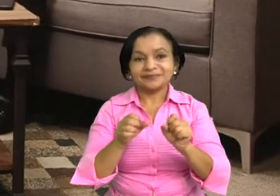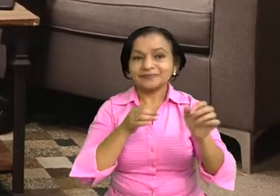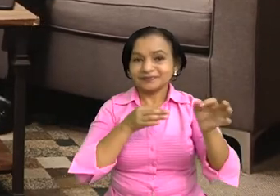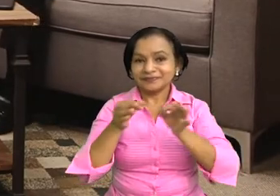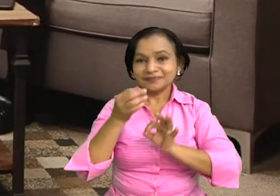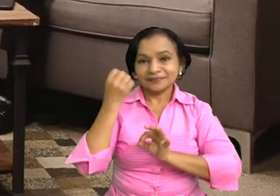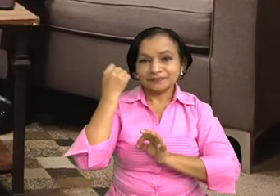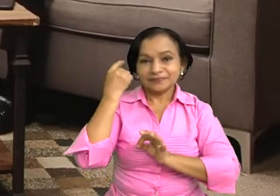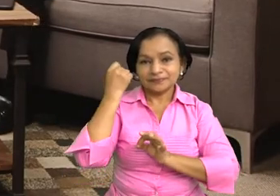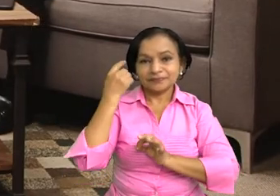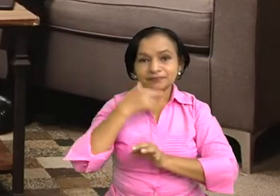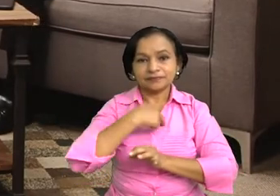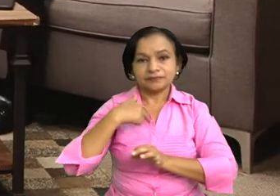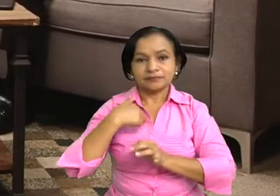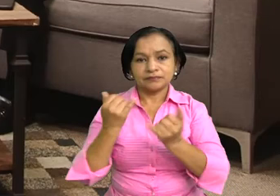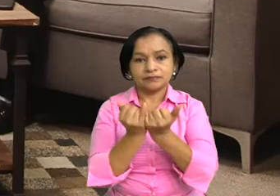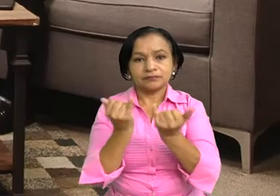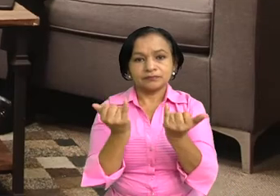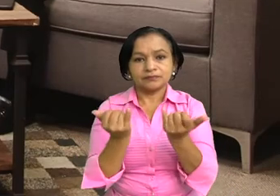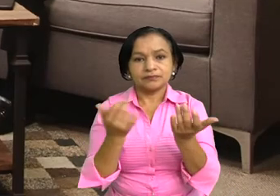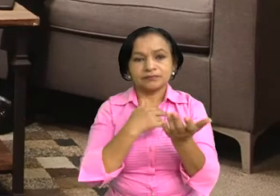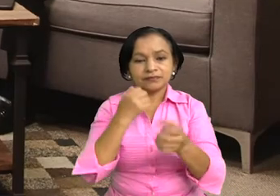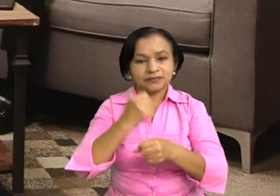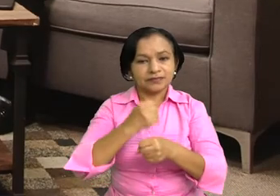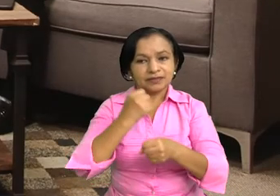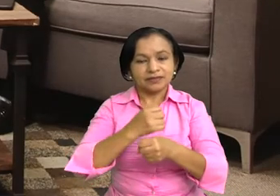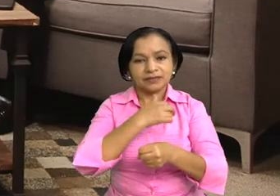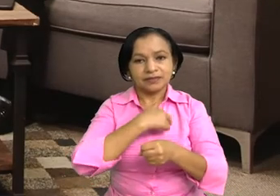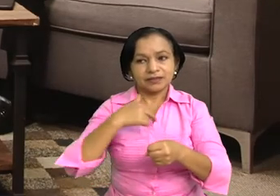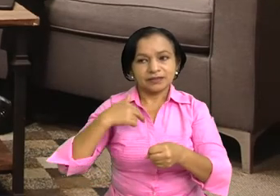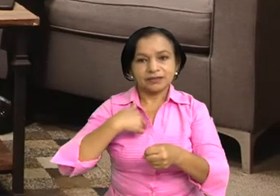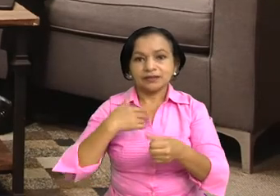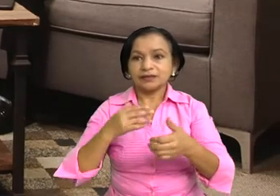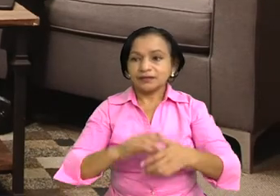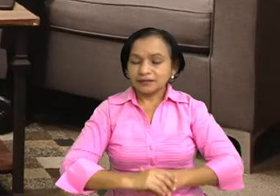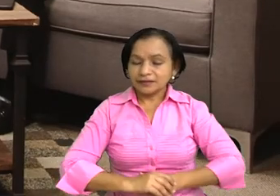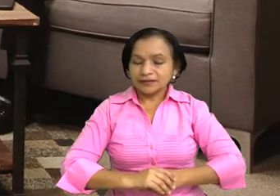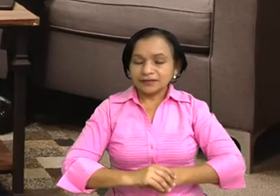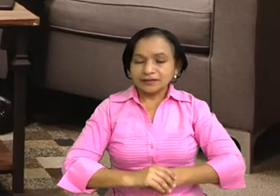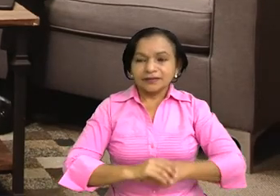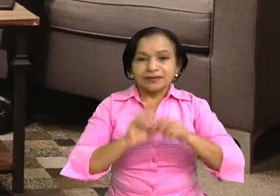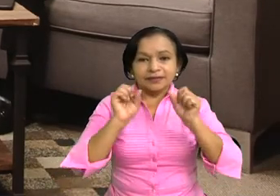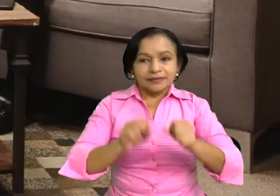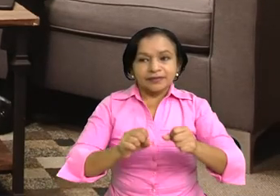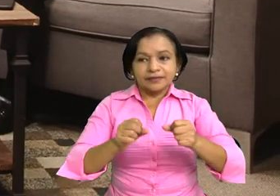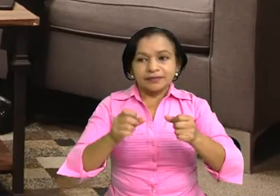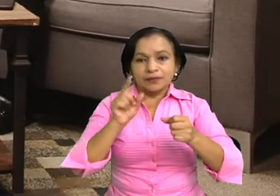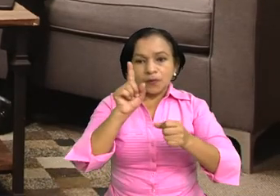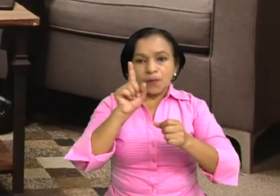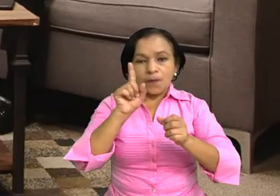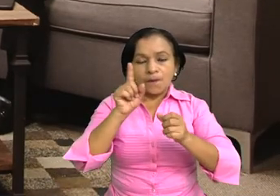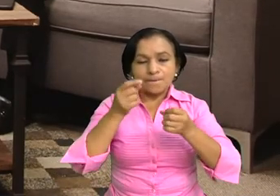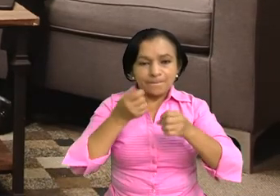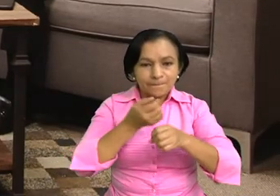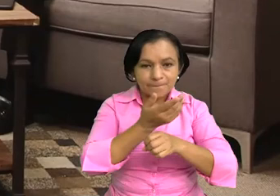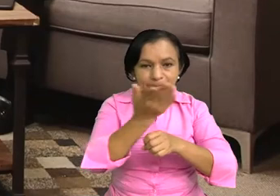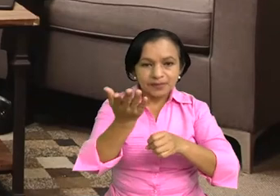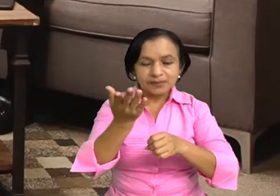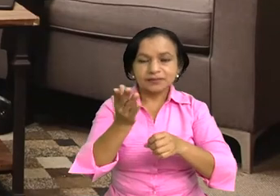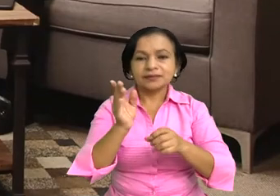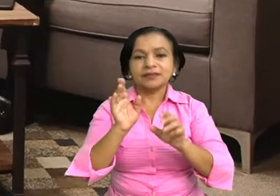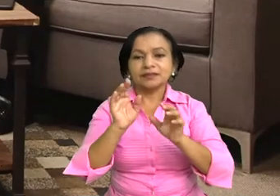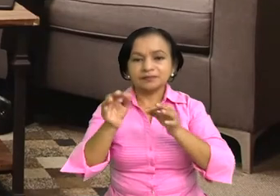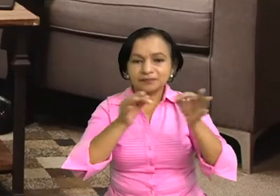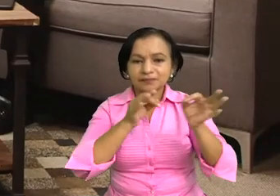entender un poquito esas dimensiones del trabajo que se viene realizando. Pues si usted quisiera compartir en un minuto un mensaje con nuestra audiencia, tiene las cámaras del